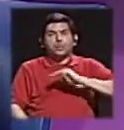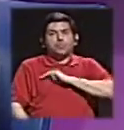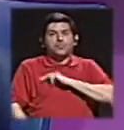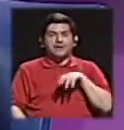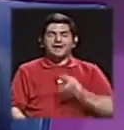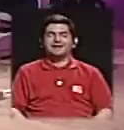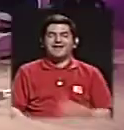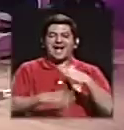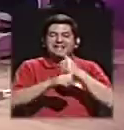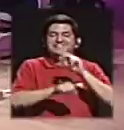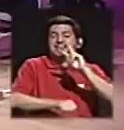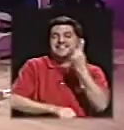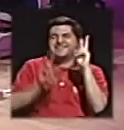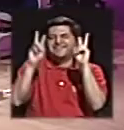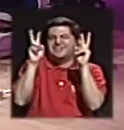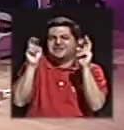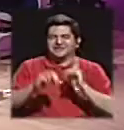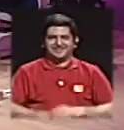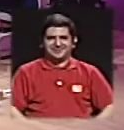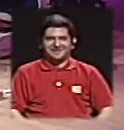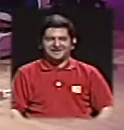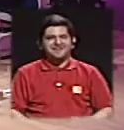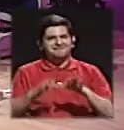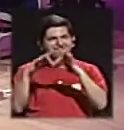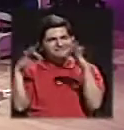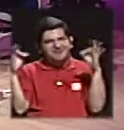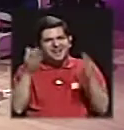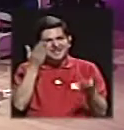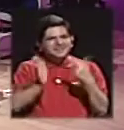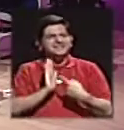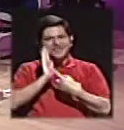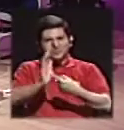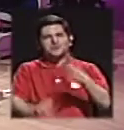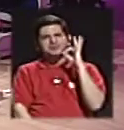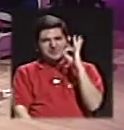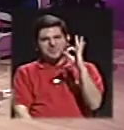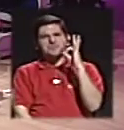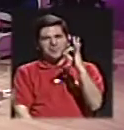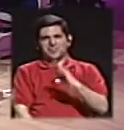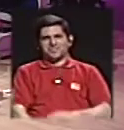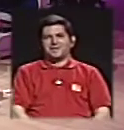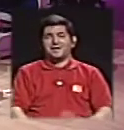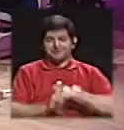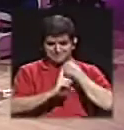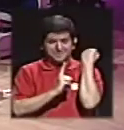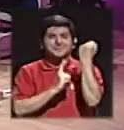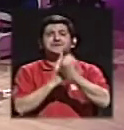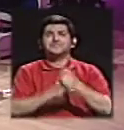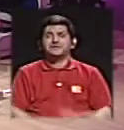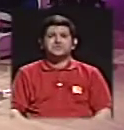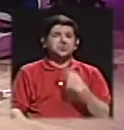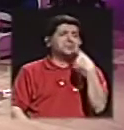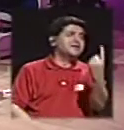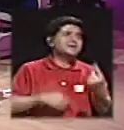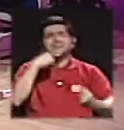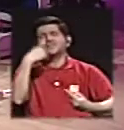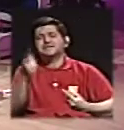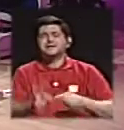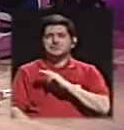le hace doble. Y me parece una frase que retrata muy bien el asunto, ¿verdad? Predican